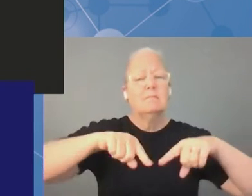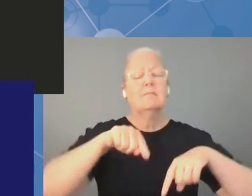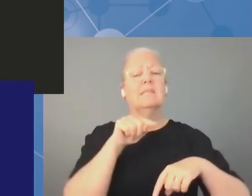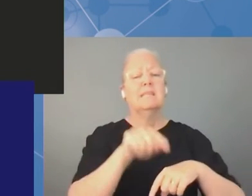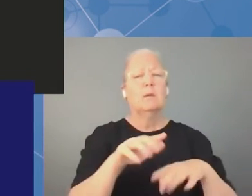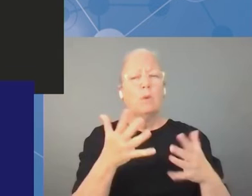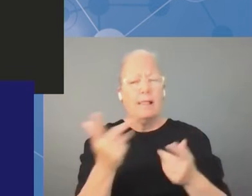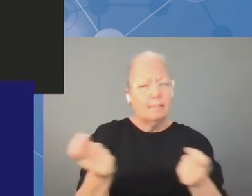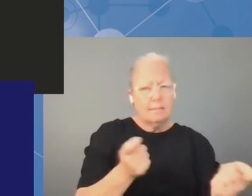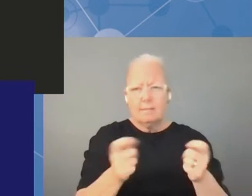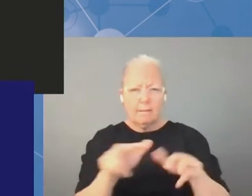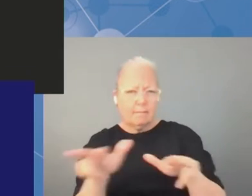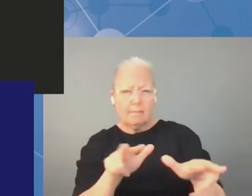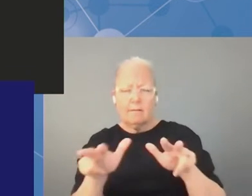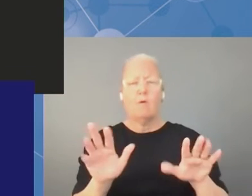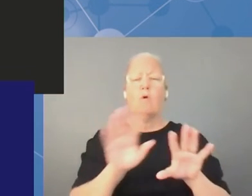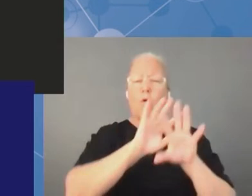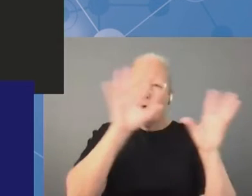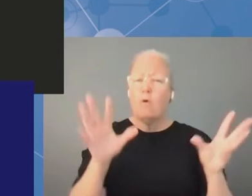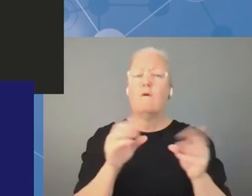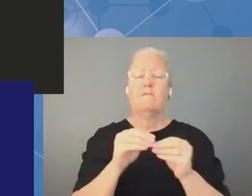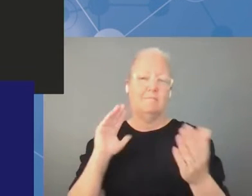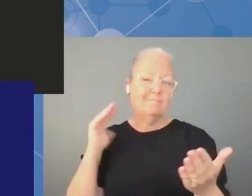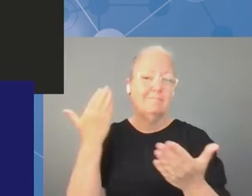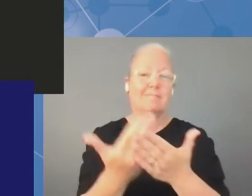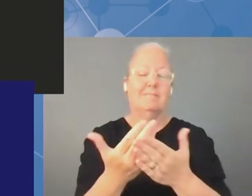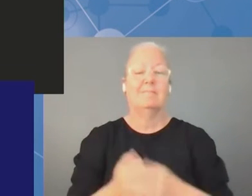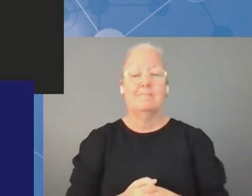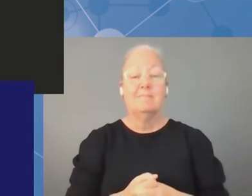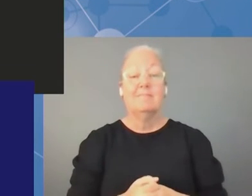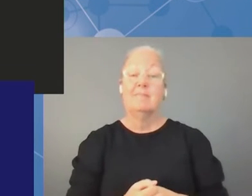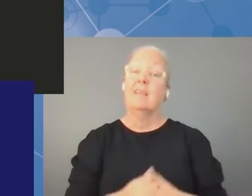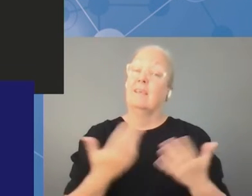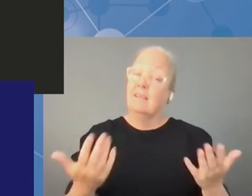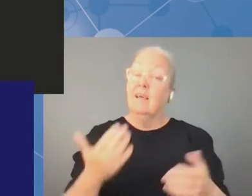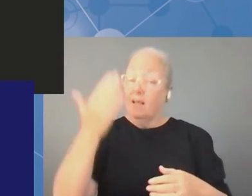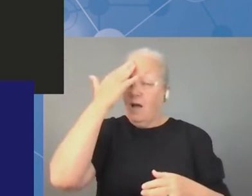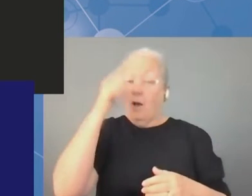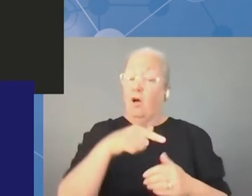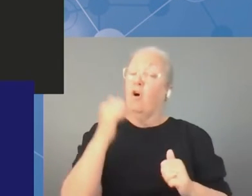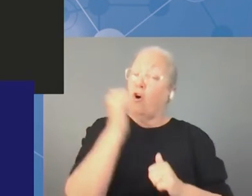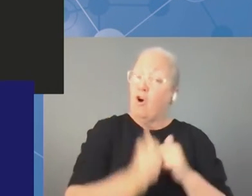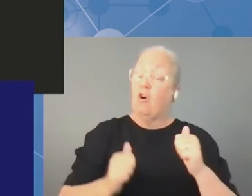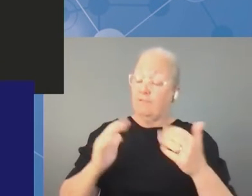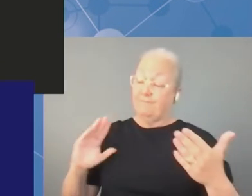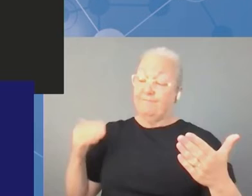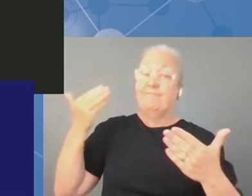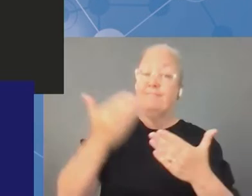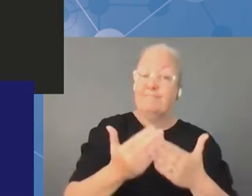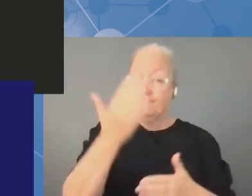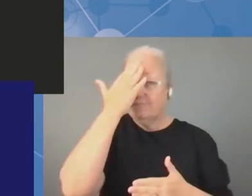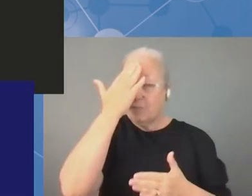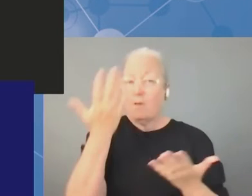este evento fuera posible. Agradezco también al comité